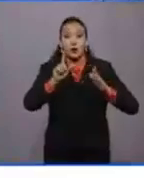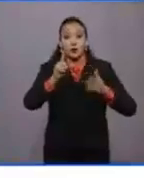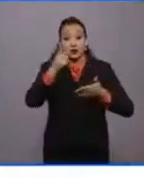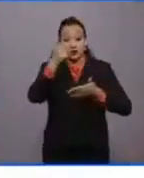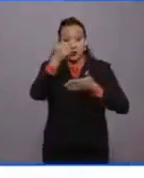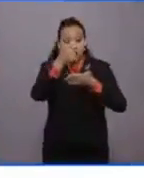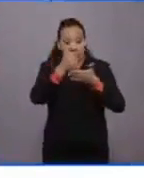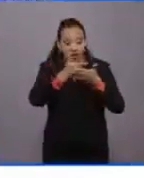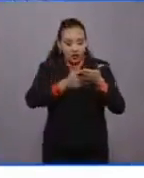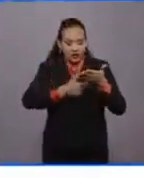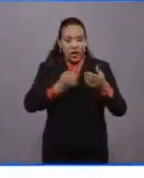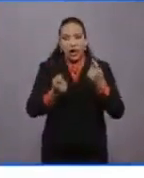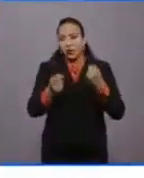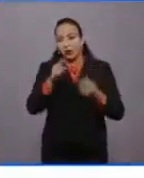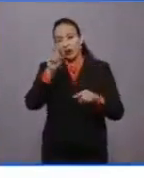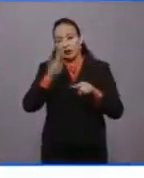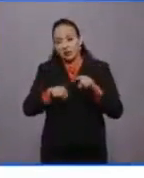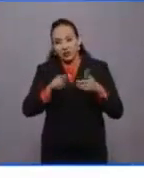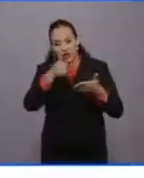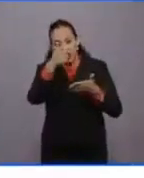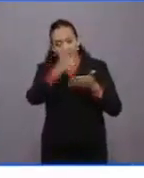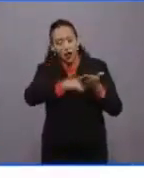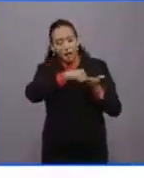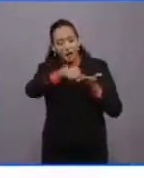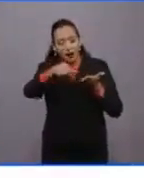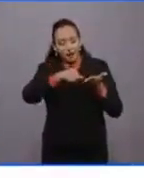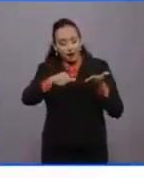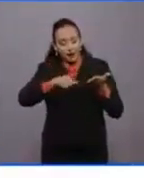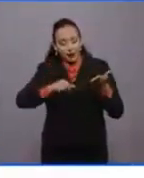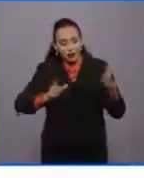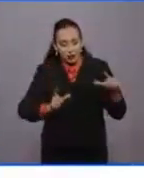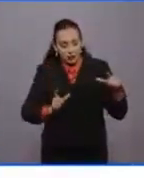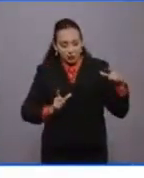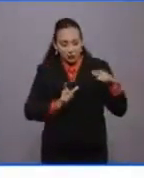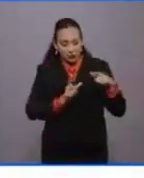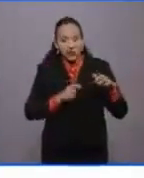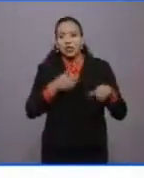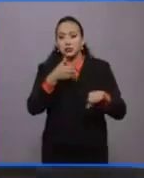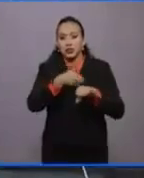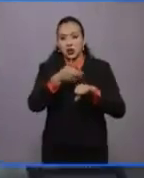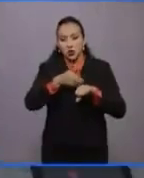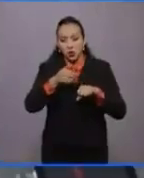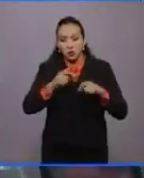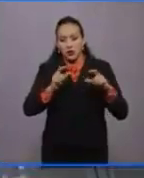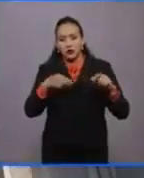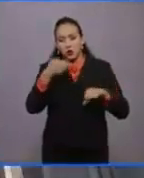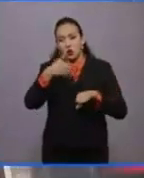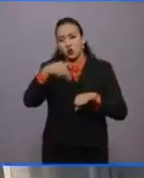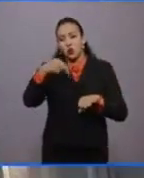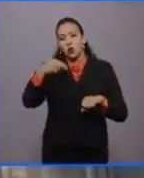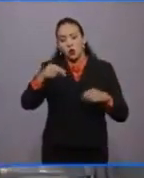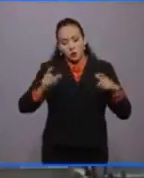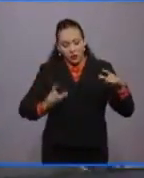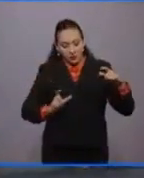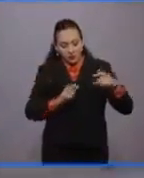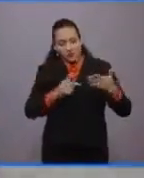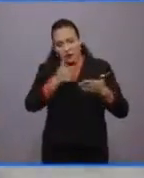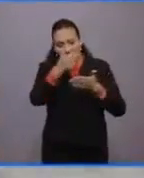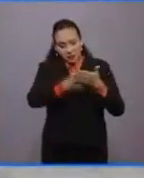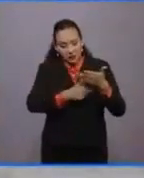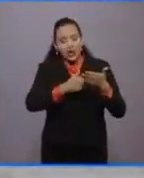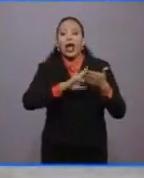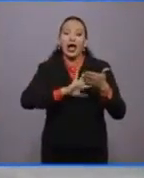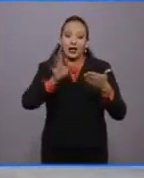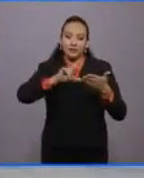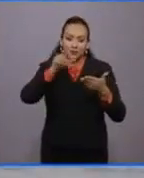a las personas que declinaron a continuar en dicho proceso y que se ajustaron los datos de las personas que continúan en la contienda.